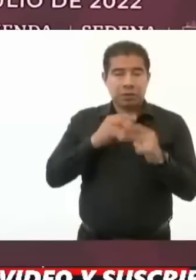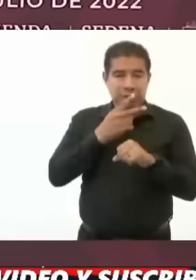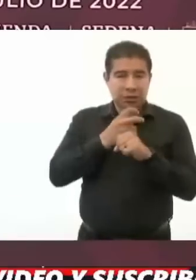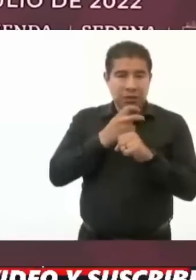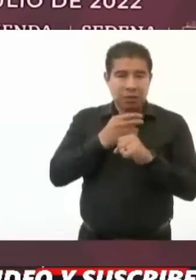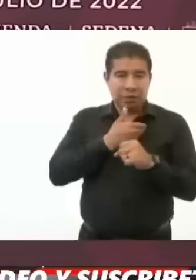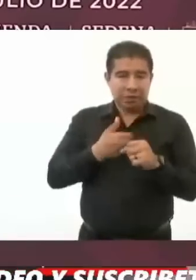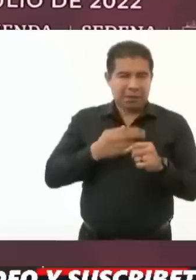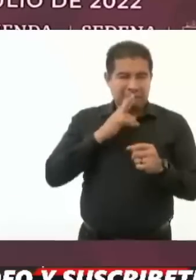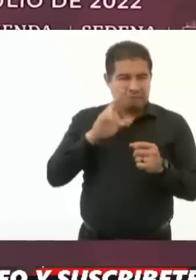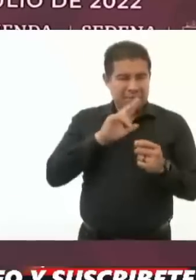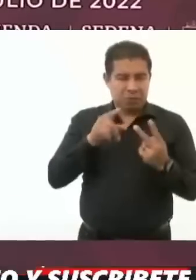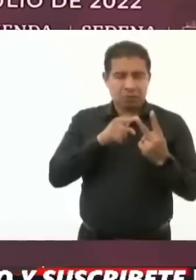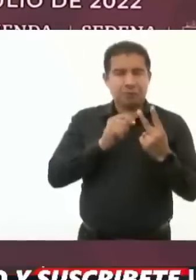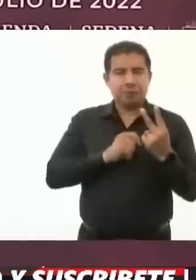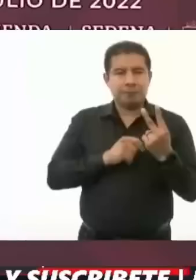fue